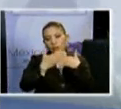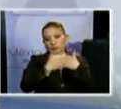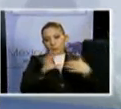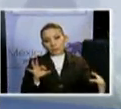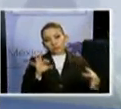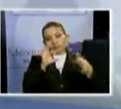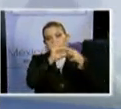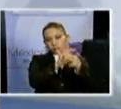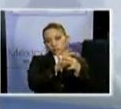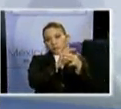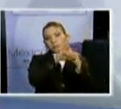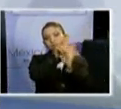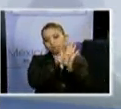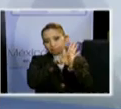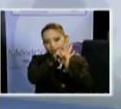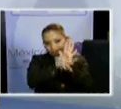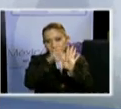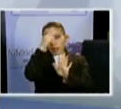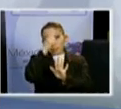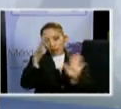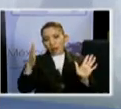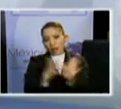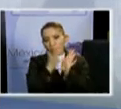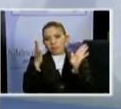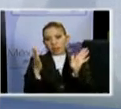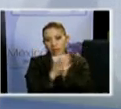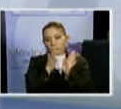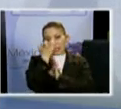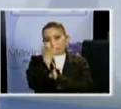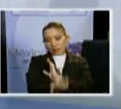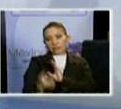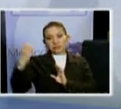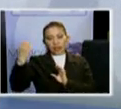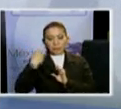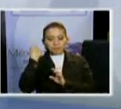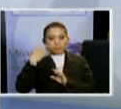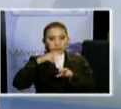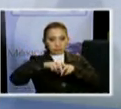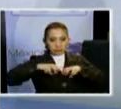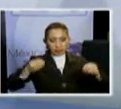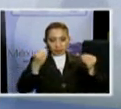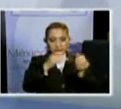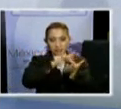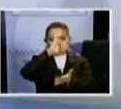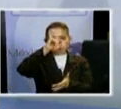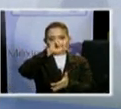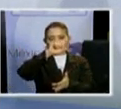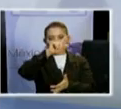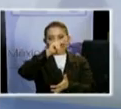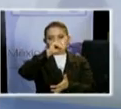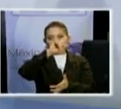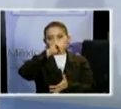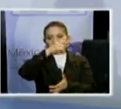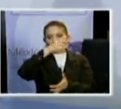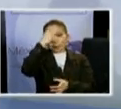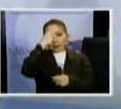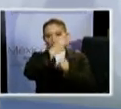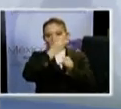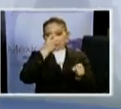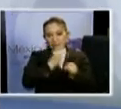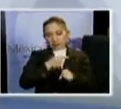a enlazar con él para que también participe en este panel. Muchísimas gracias, José Luis Samaniego, por aceptar la invitación